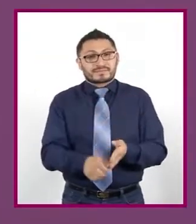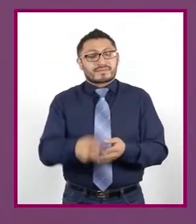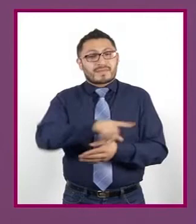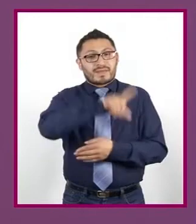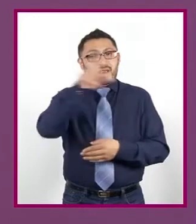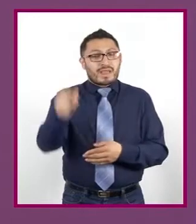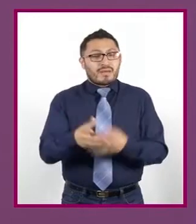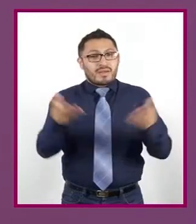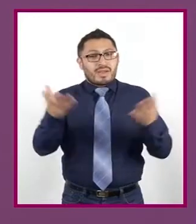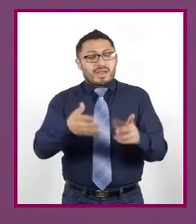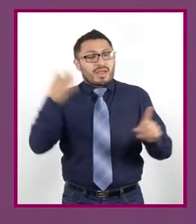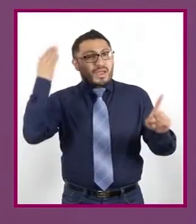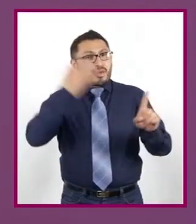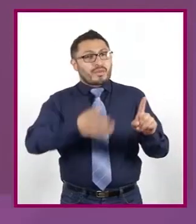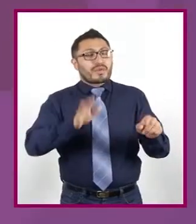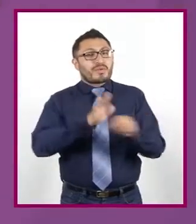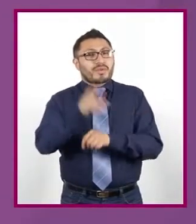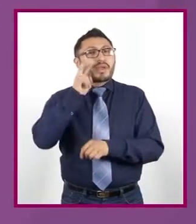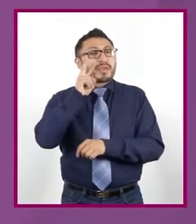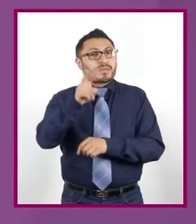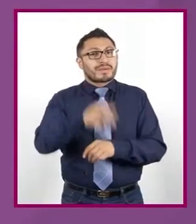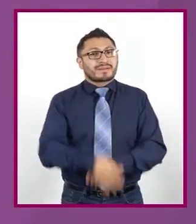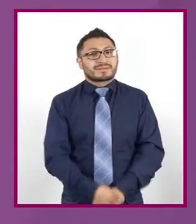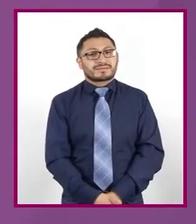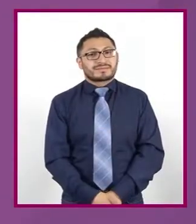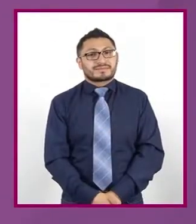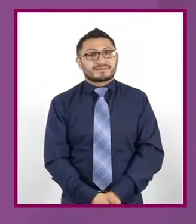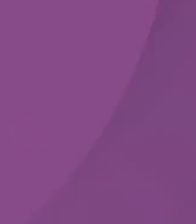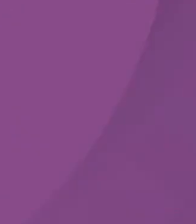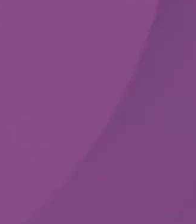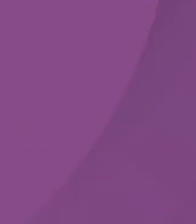después haremos un reto de lo que observamos.